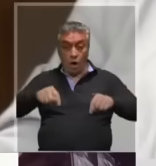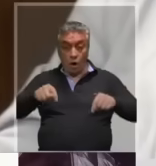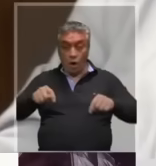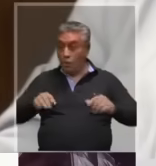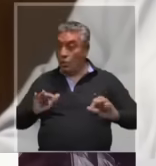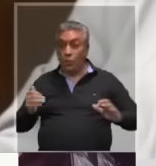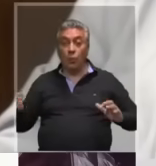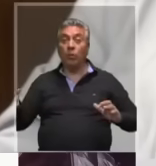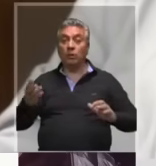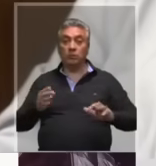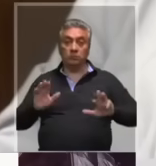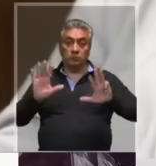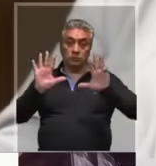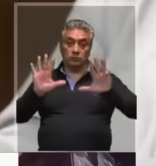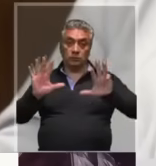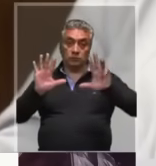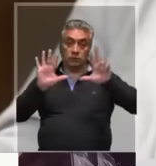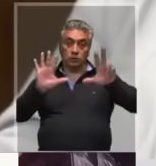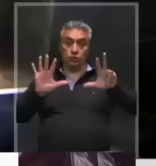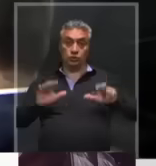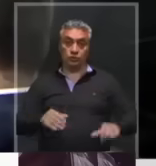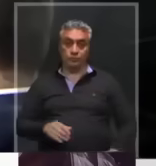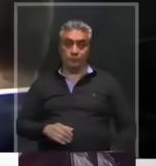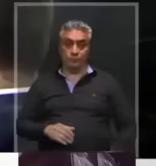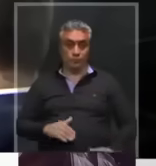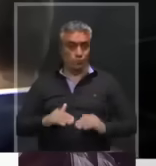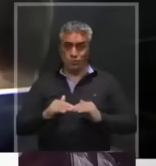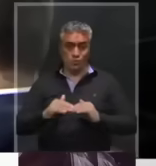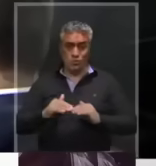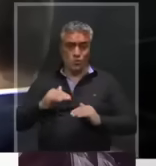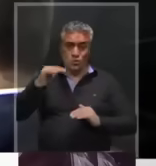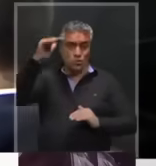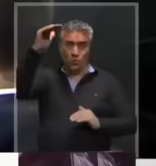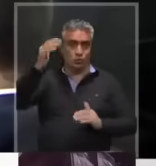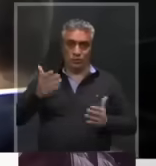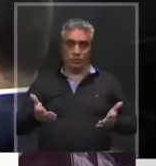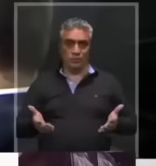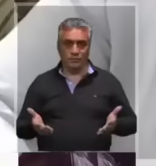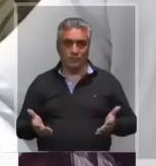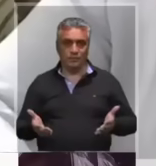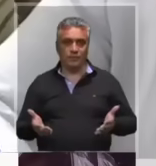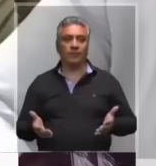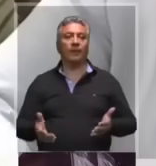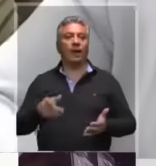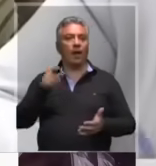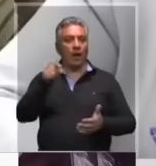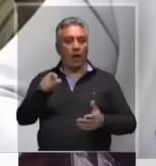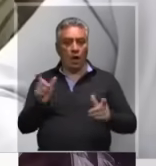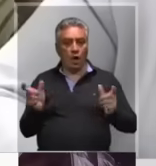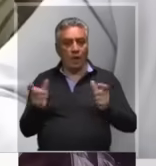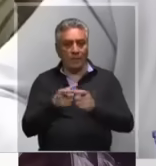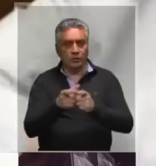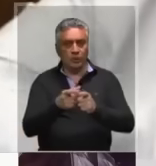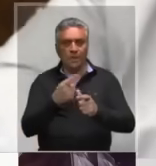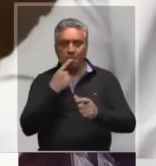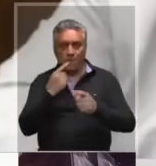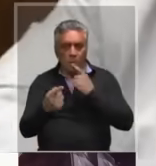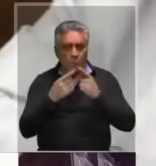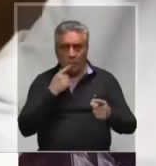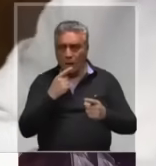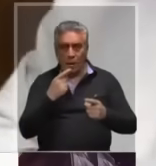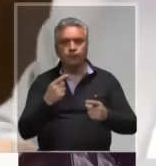hectáreas. Esa es la realidad. En la comisión no solo ha habido preguntas, afirmaciones,